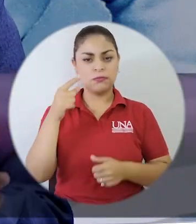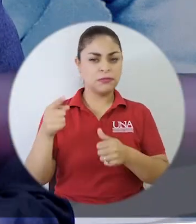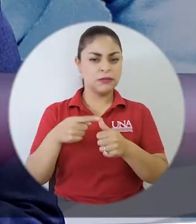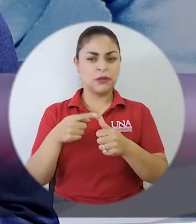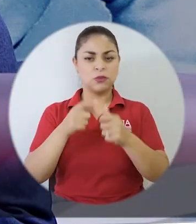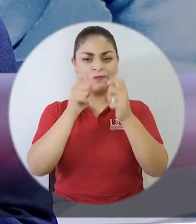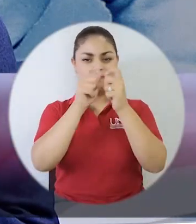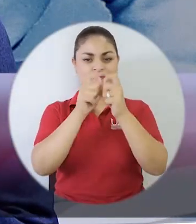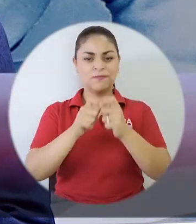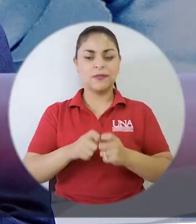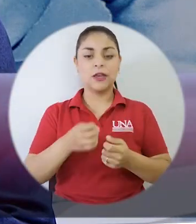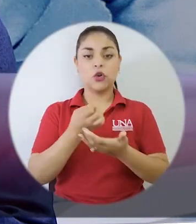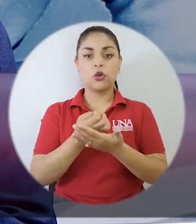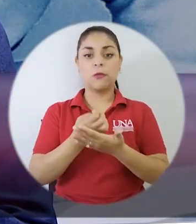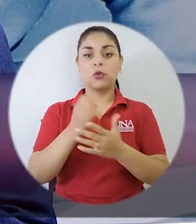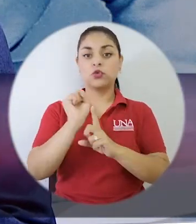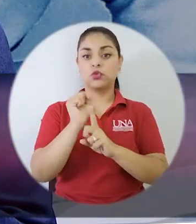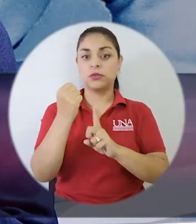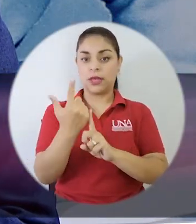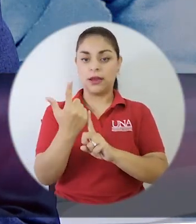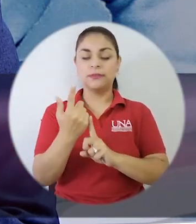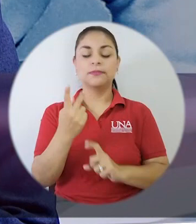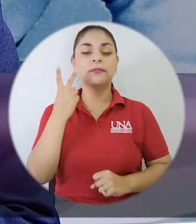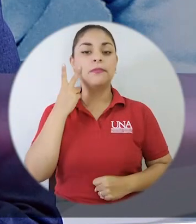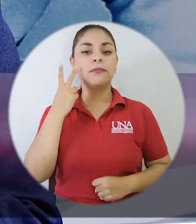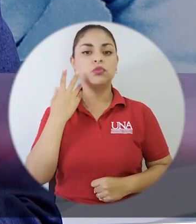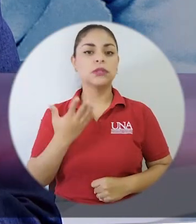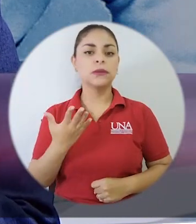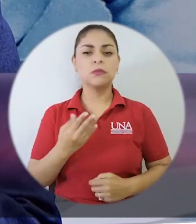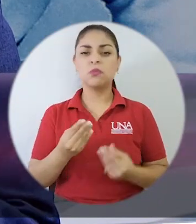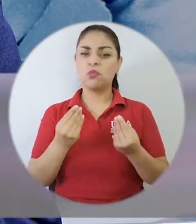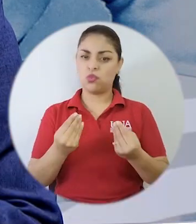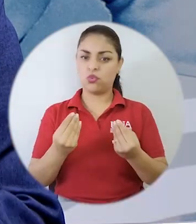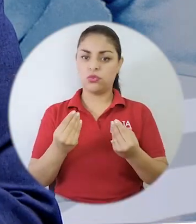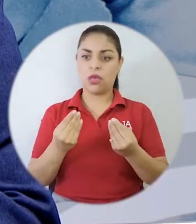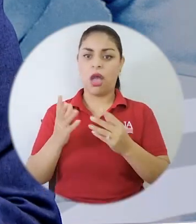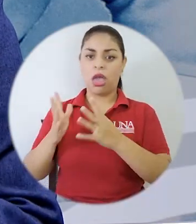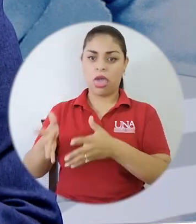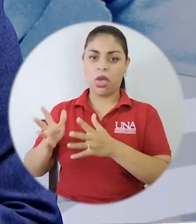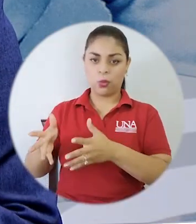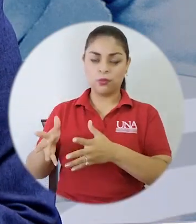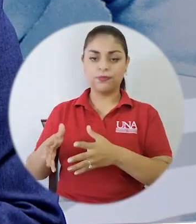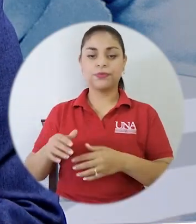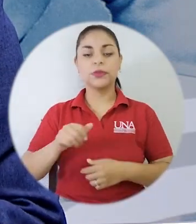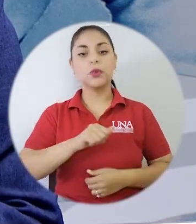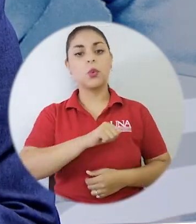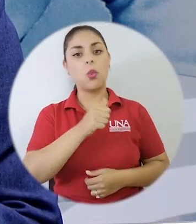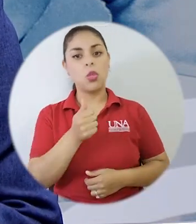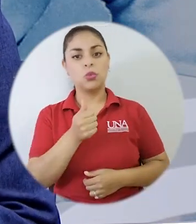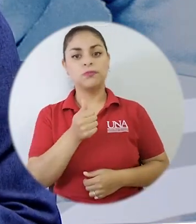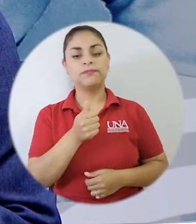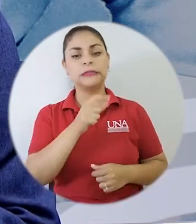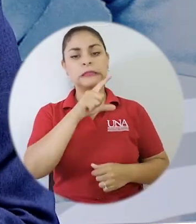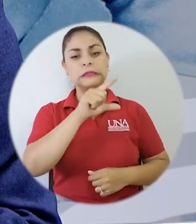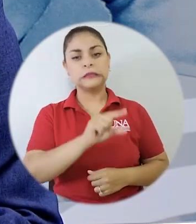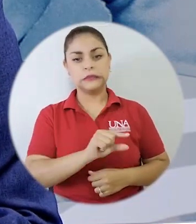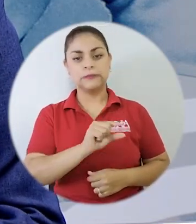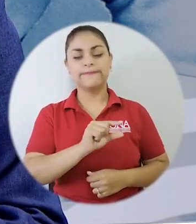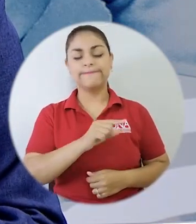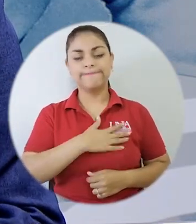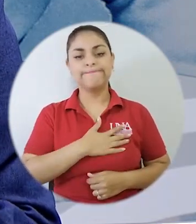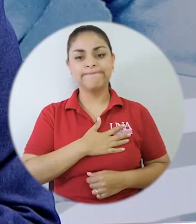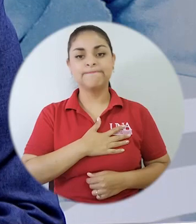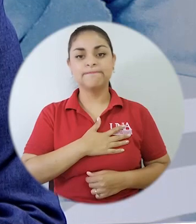los principales indicadores económicos, sociales, podemos ver que muchos se ha quedado y otros han disminuido,